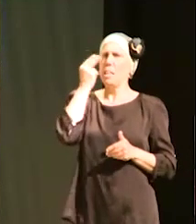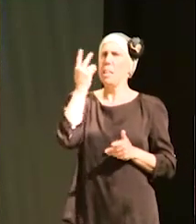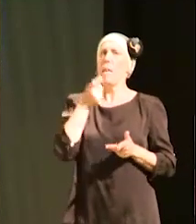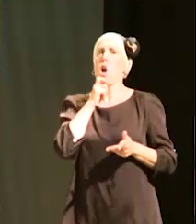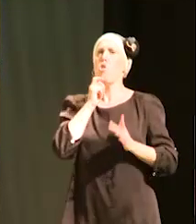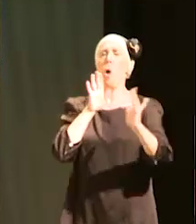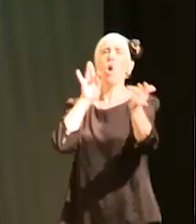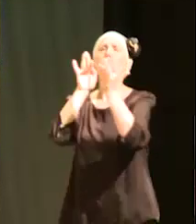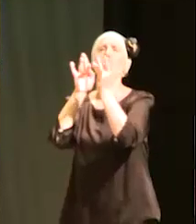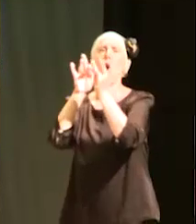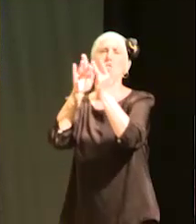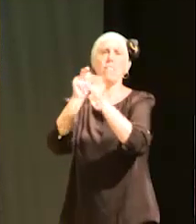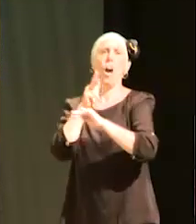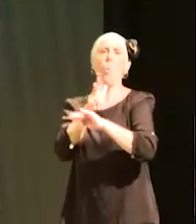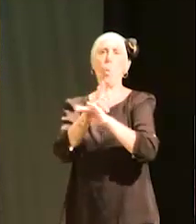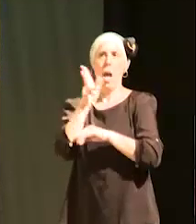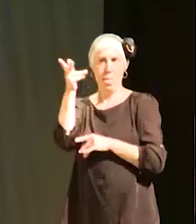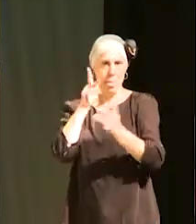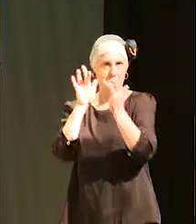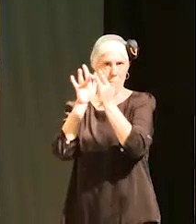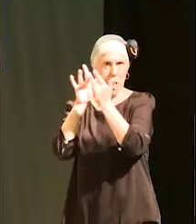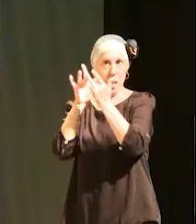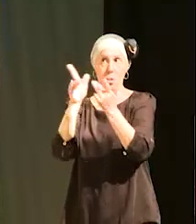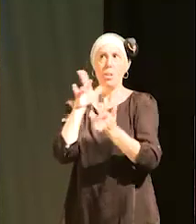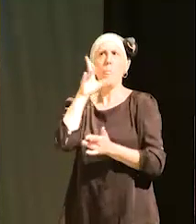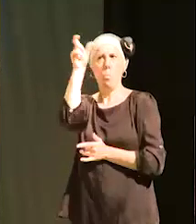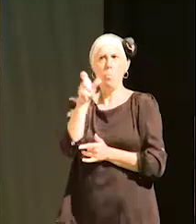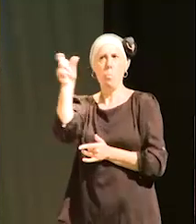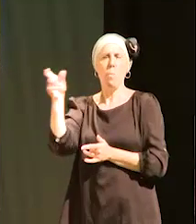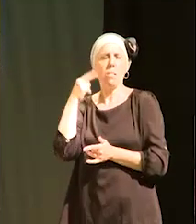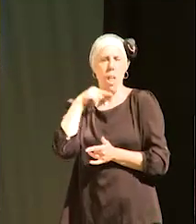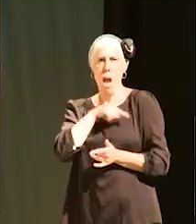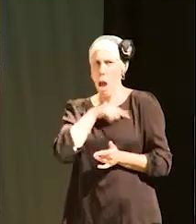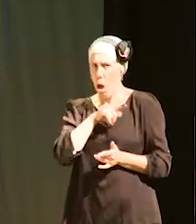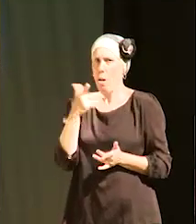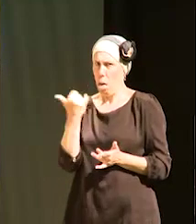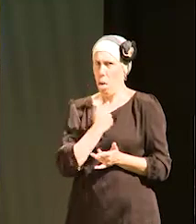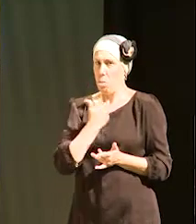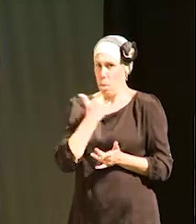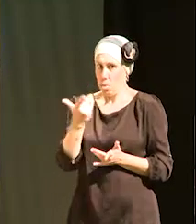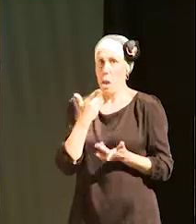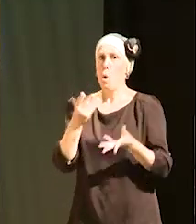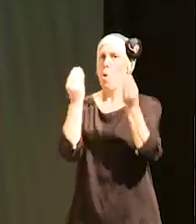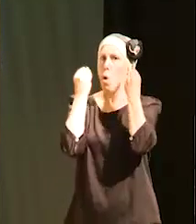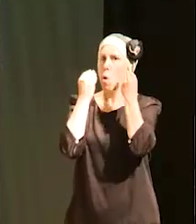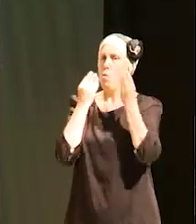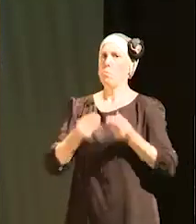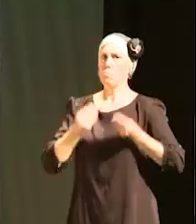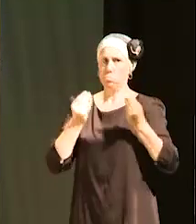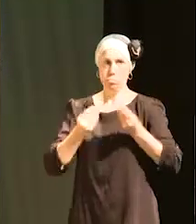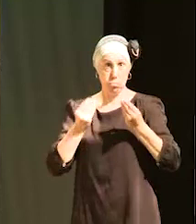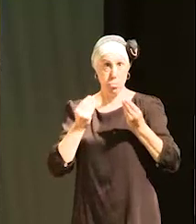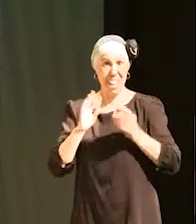guatemala porque son personas muy concienciadas con formación y sobre todo con un espíritu